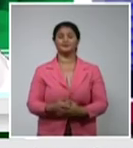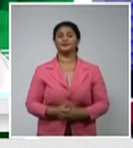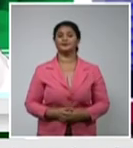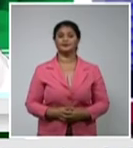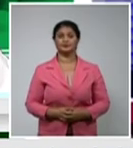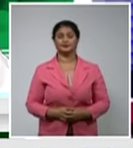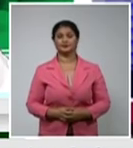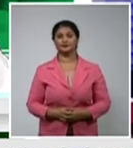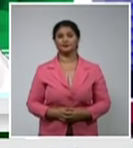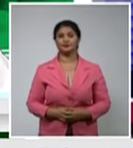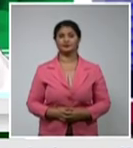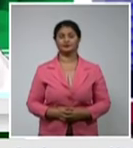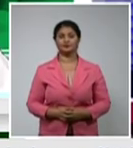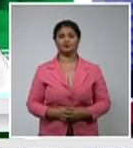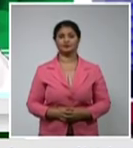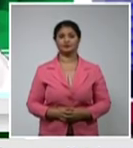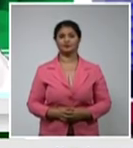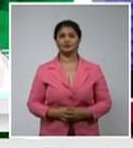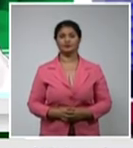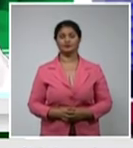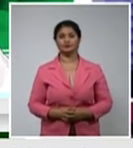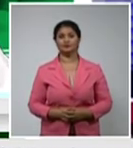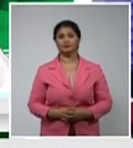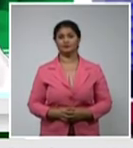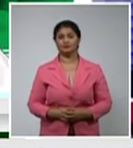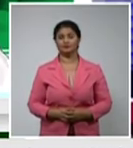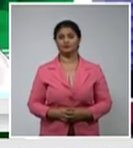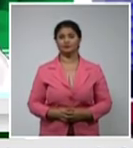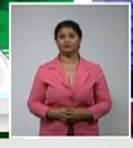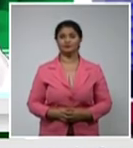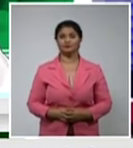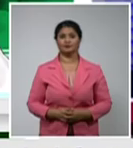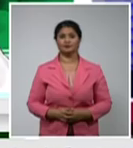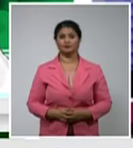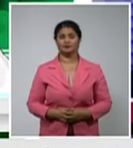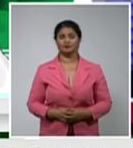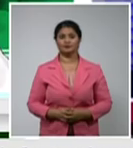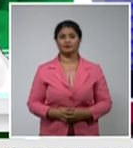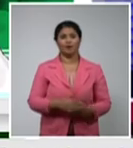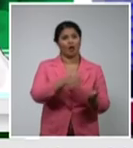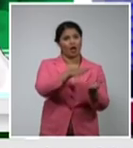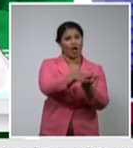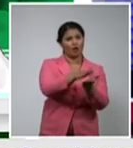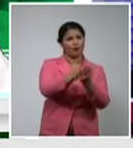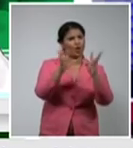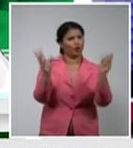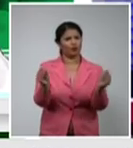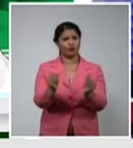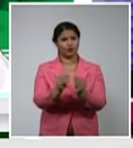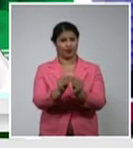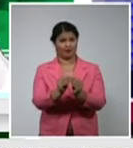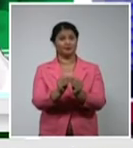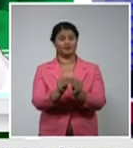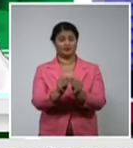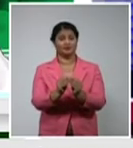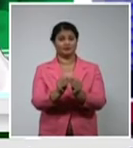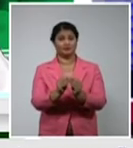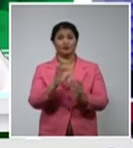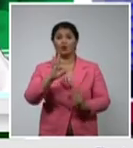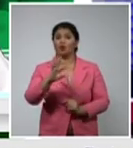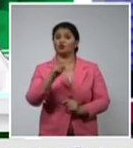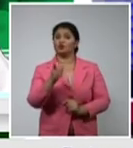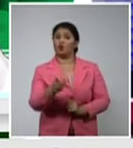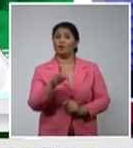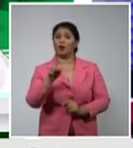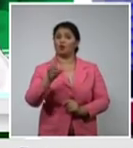tanto son casos importados. En el acumulado, los casos importados han representado el